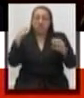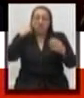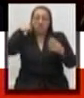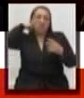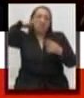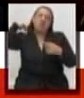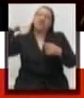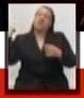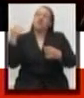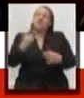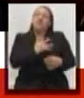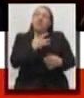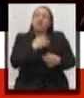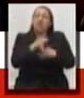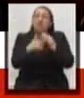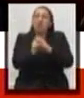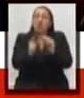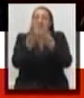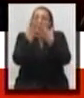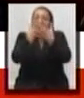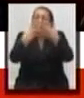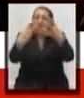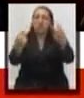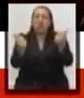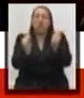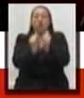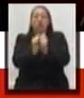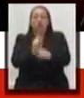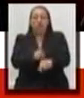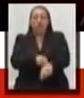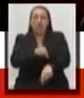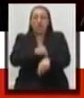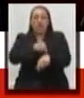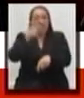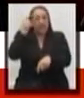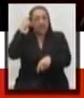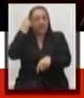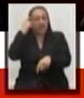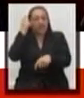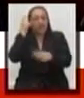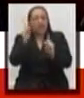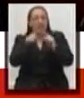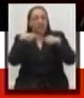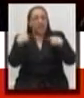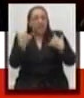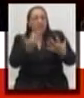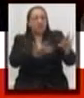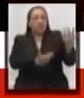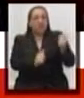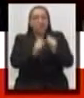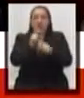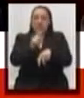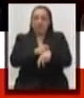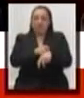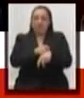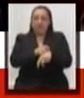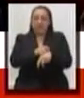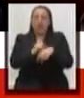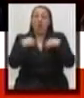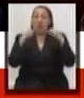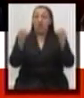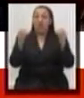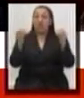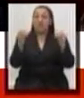que aquella afirmación se diluye ante la inquietud inteligente, alegre y esperanzada de ustedes,